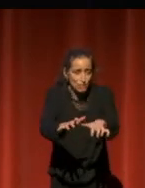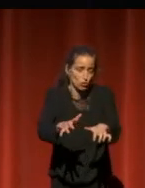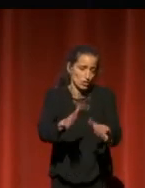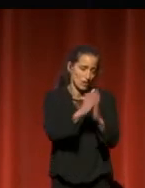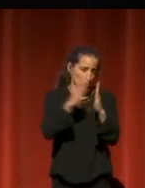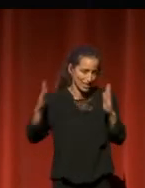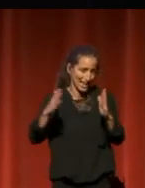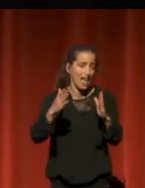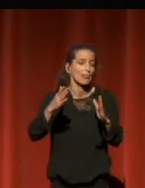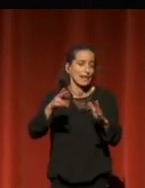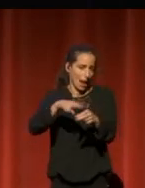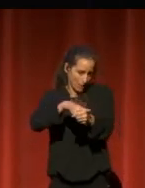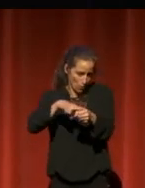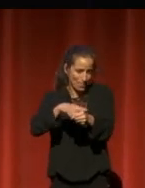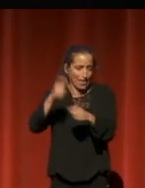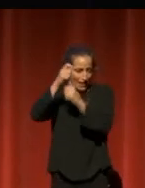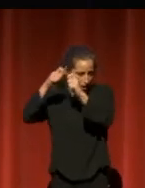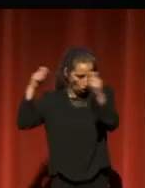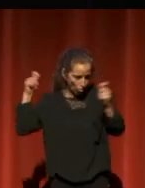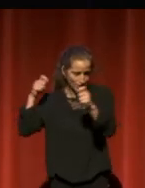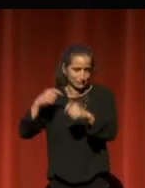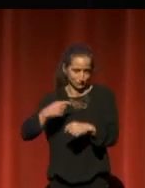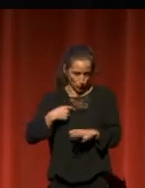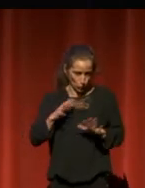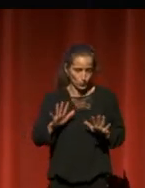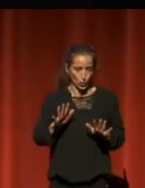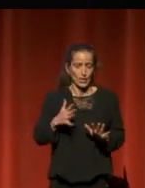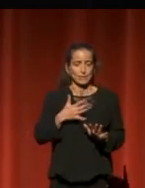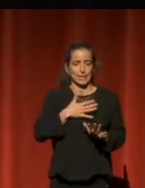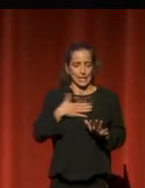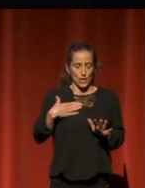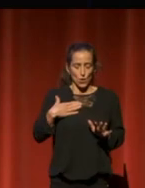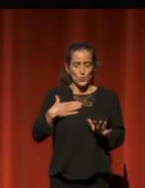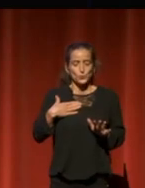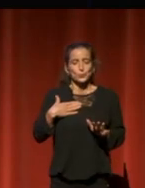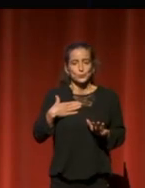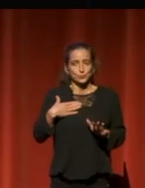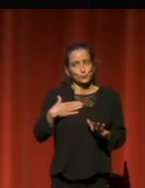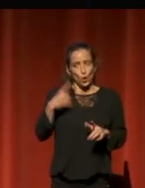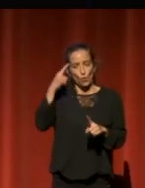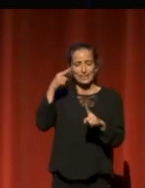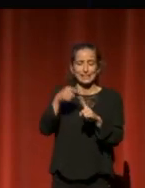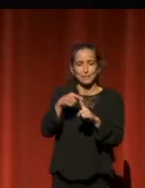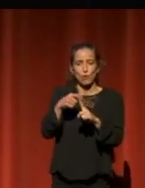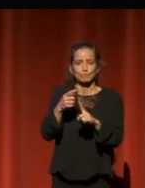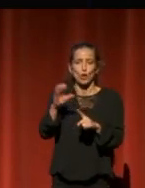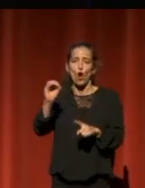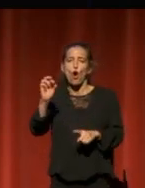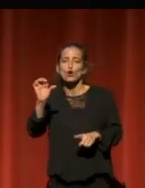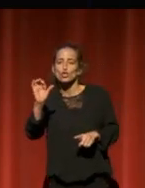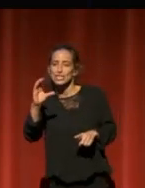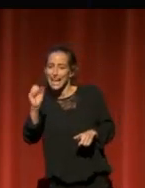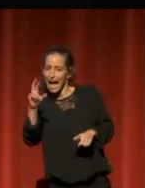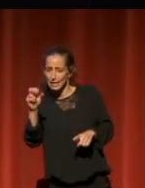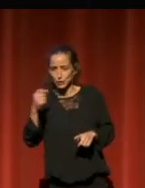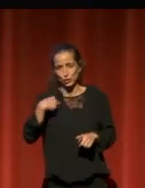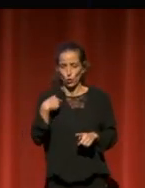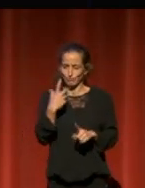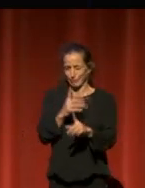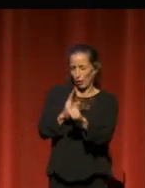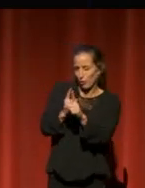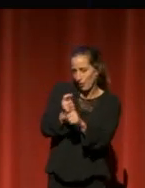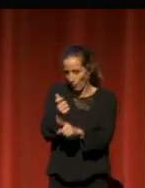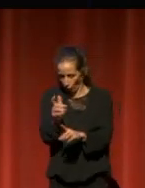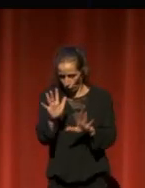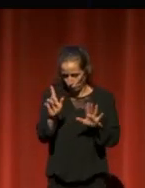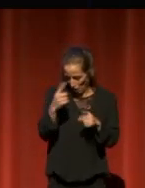Zaragoza. Bueno, me gustaría intervenir, pues, primero para llevar la contraria a Óscar, especialmente